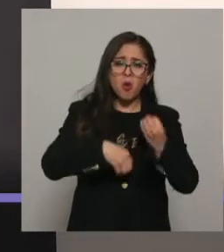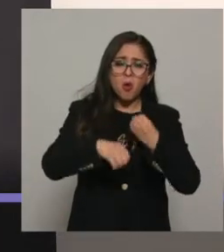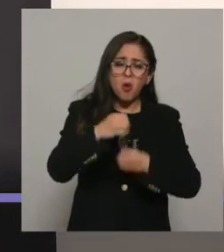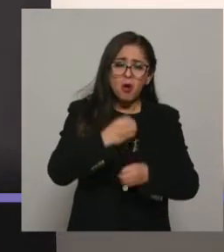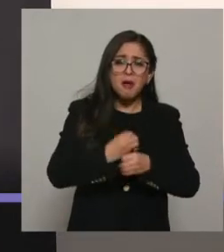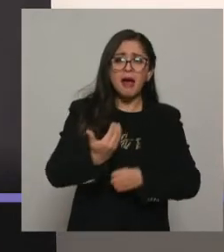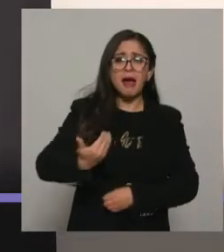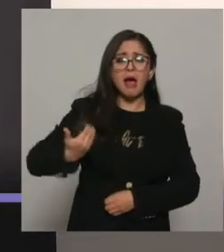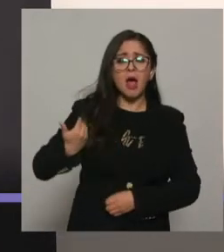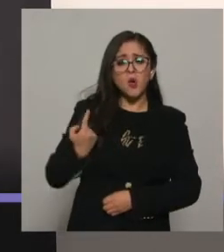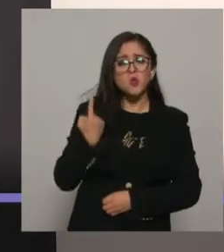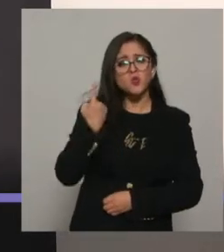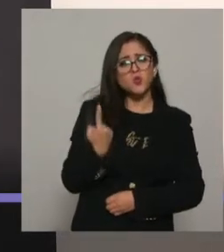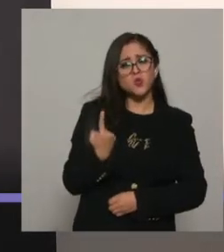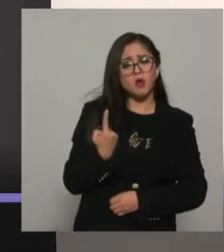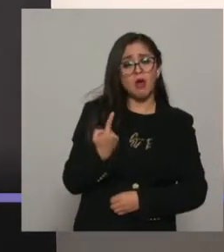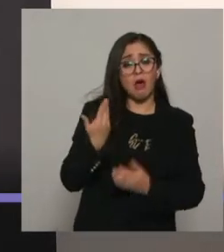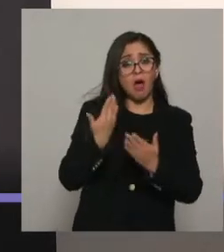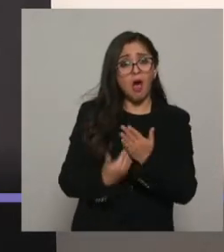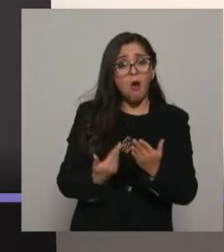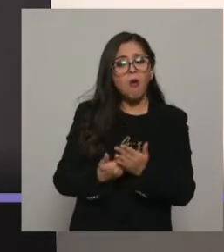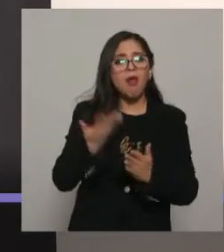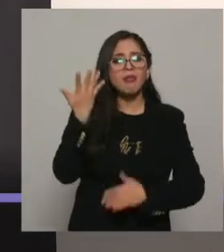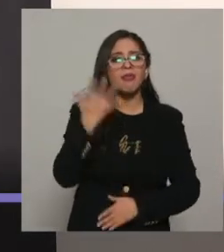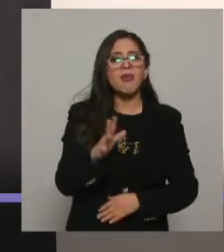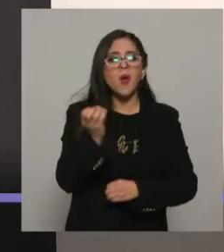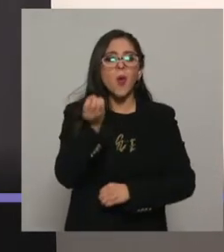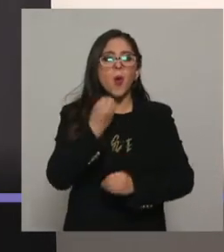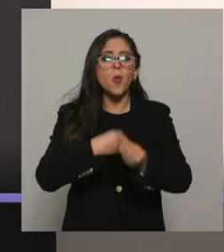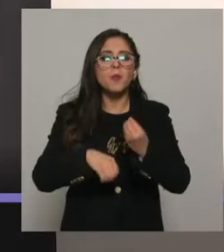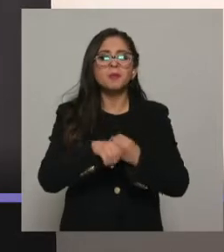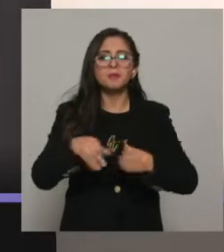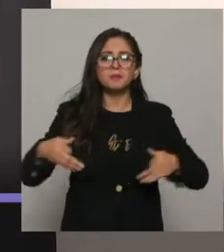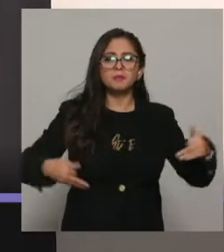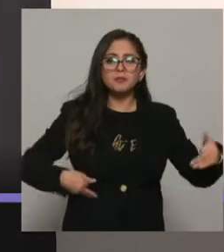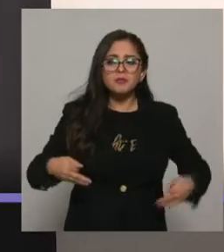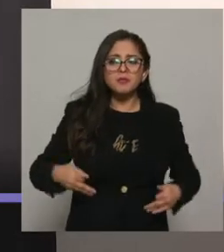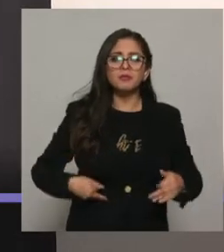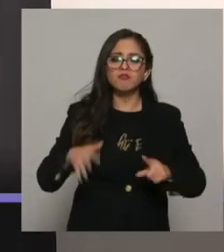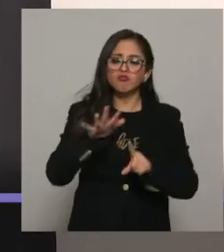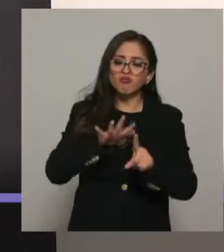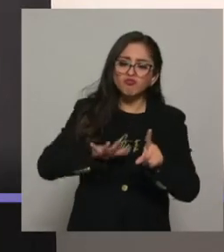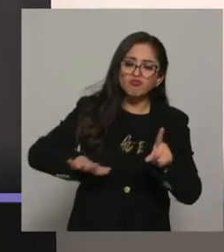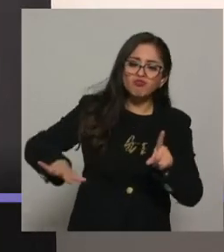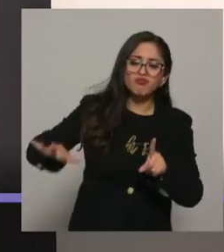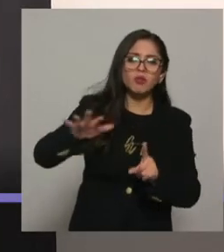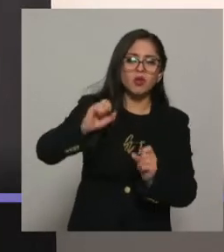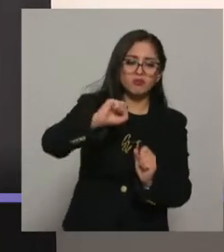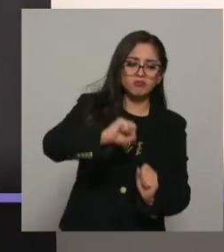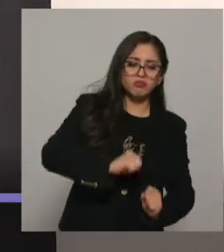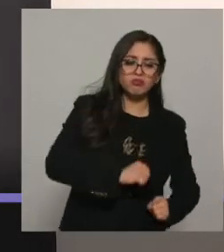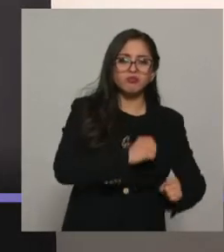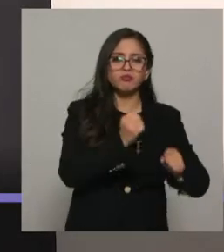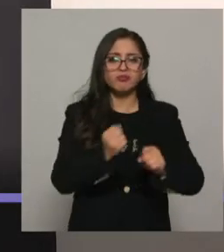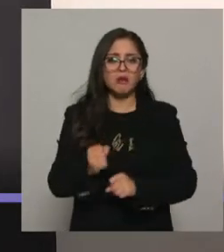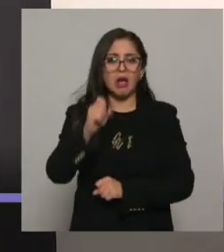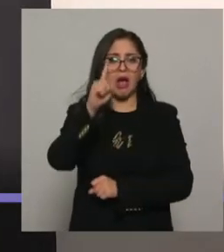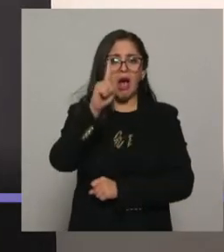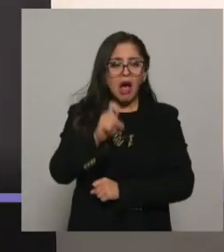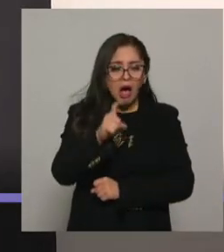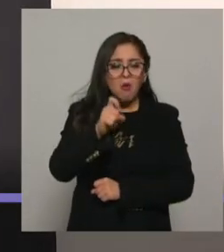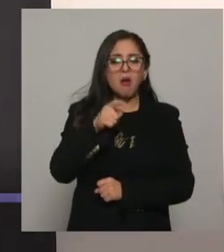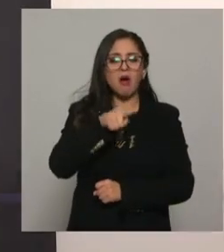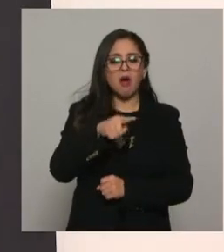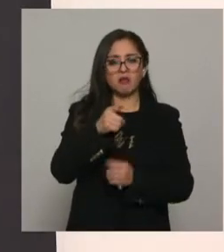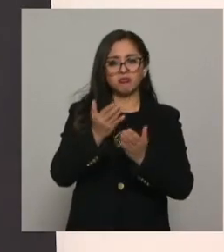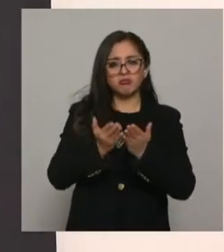solo una, ahora tenemos alrededor de 10 obras de teatro en todo lo que son la extensión de los canales, y aparte en todo lo que